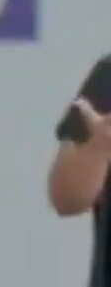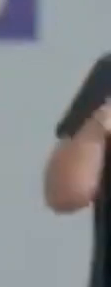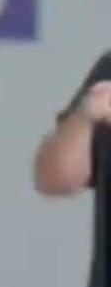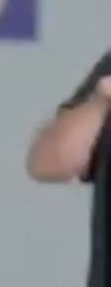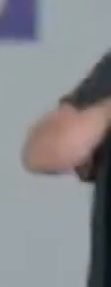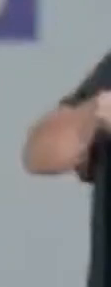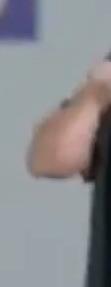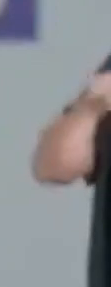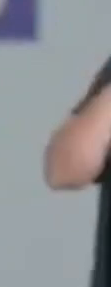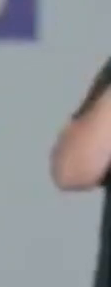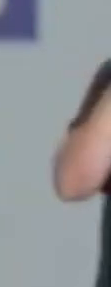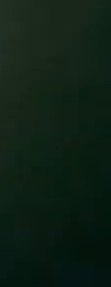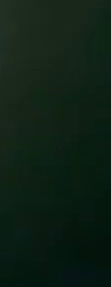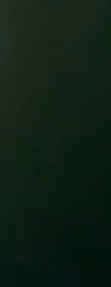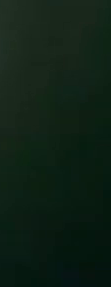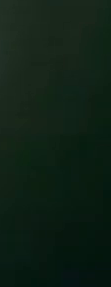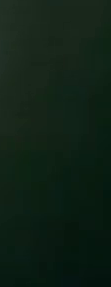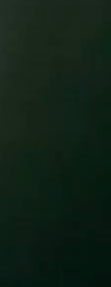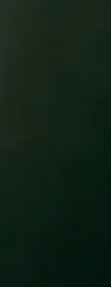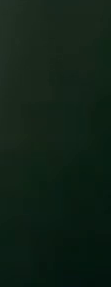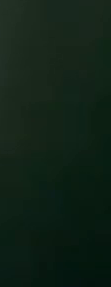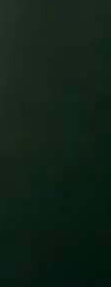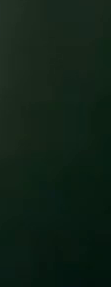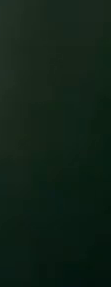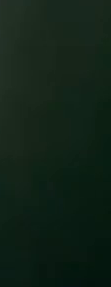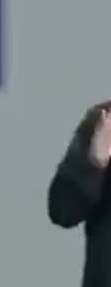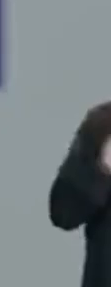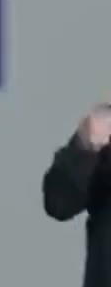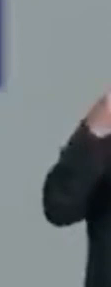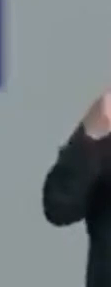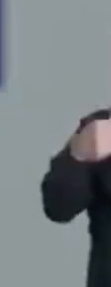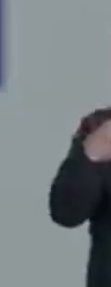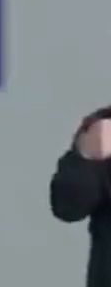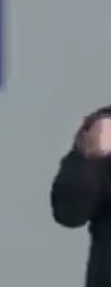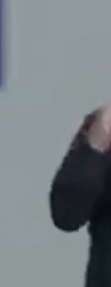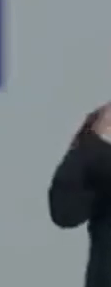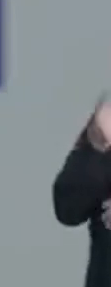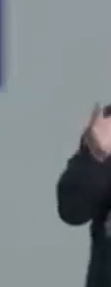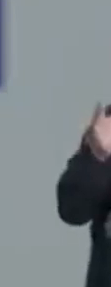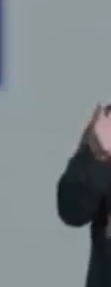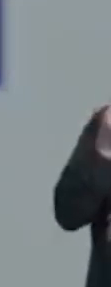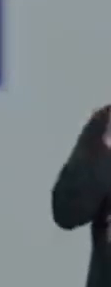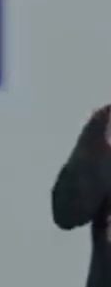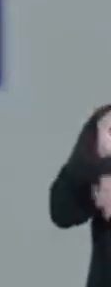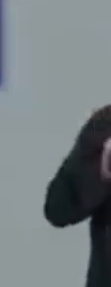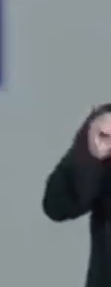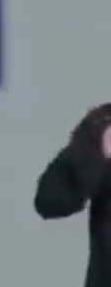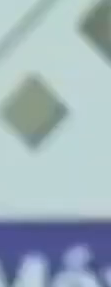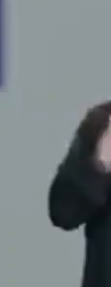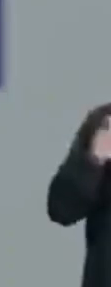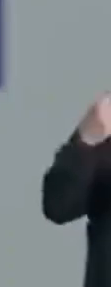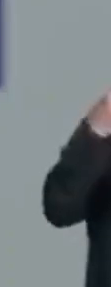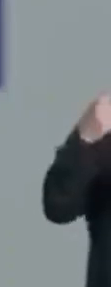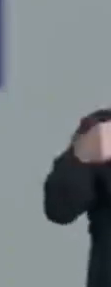esfuerzo para enfocarlos, afirmó. Las especialistas que participaron en este debate coincidieron que fue un mejor debate presidencial que el